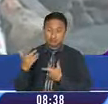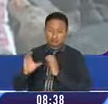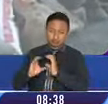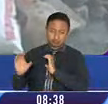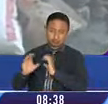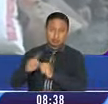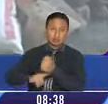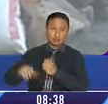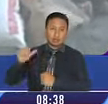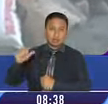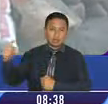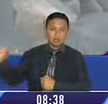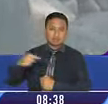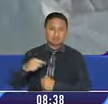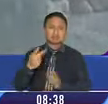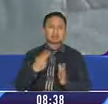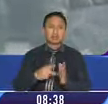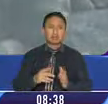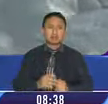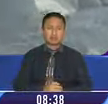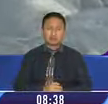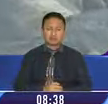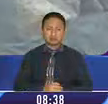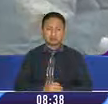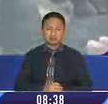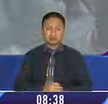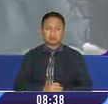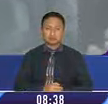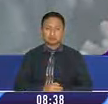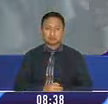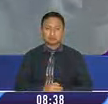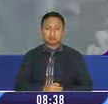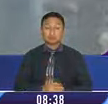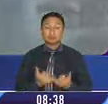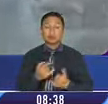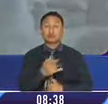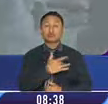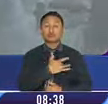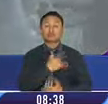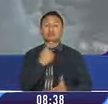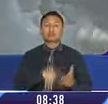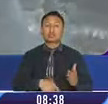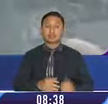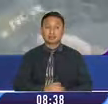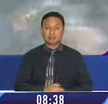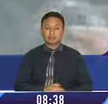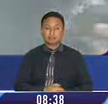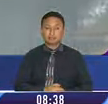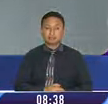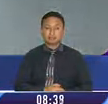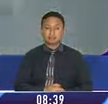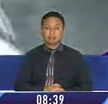por favor, para saber cuál es el sentimiento ahora que ya ha llegado la ayuda.